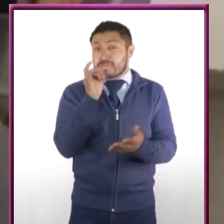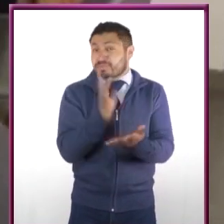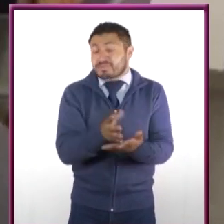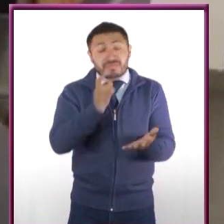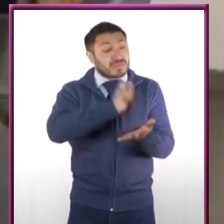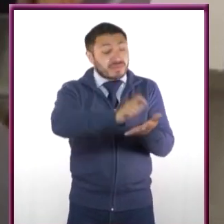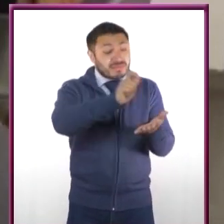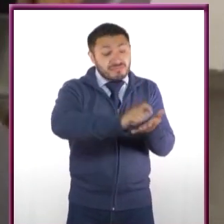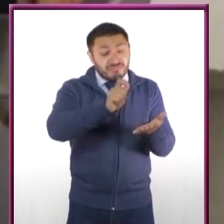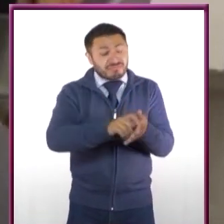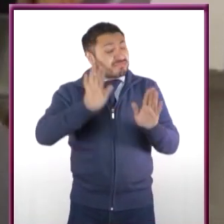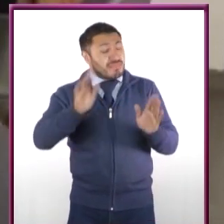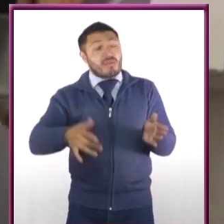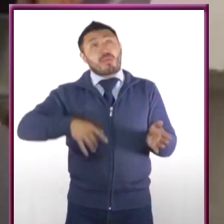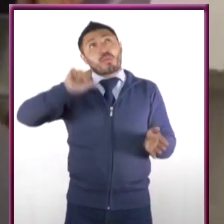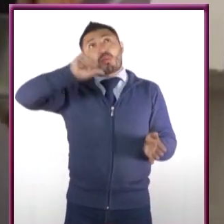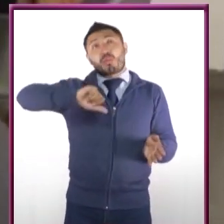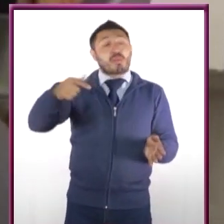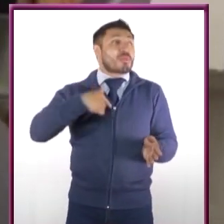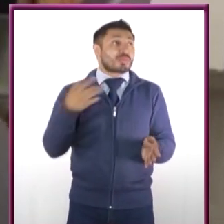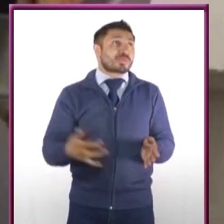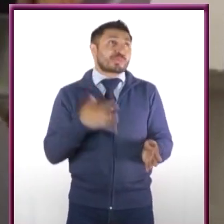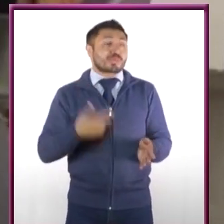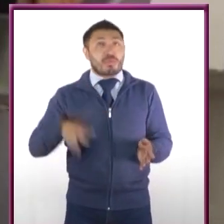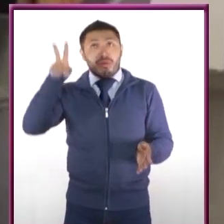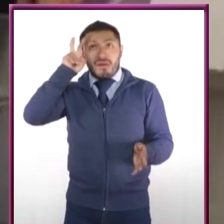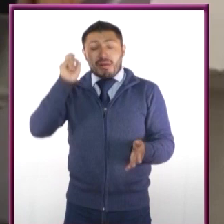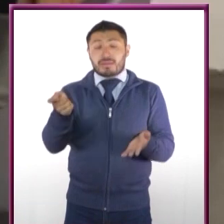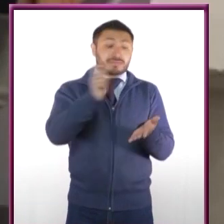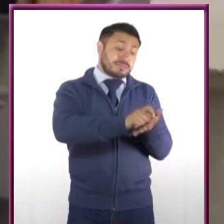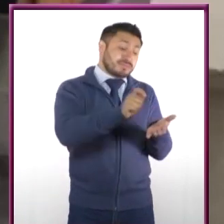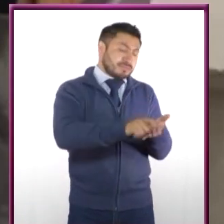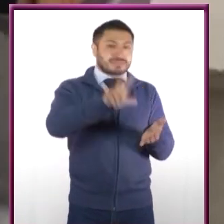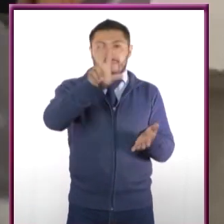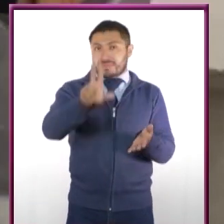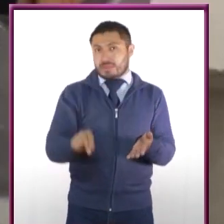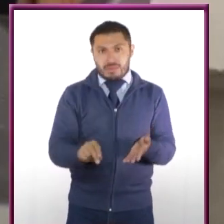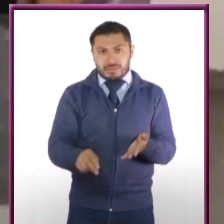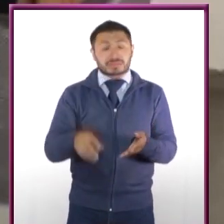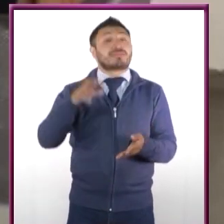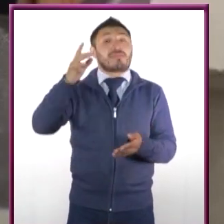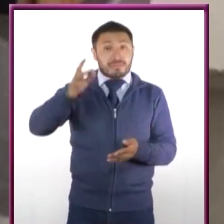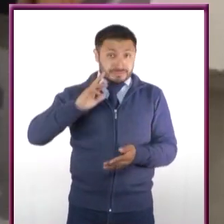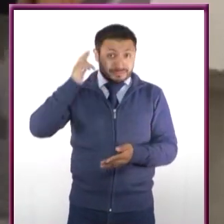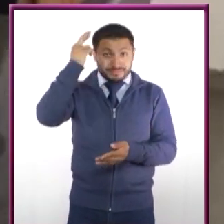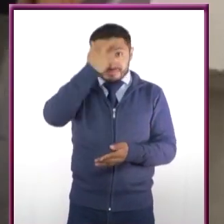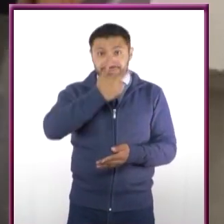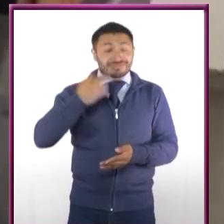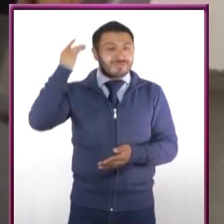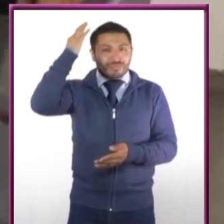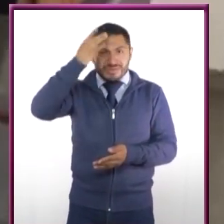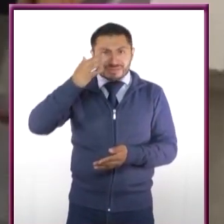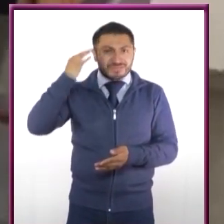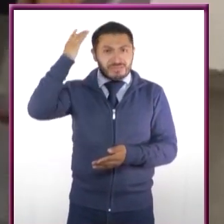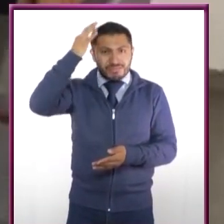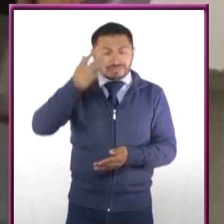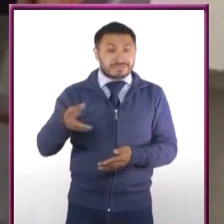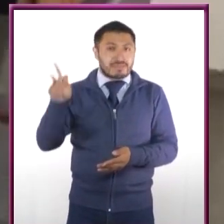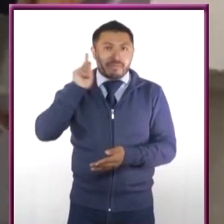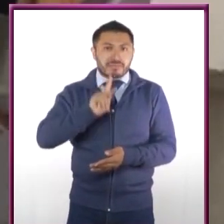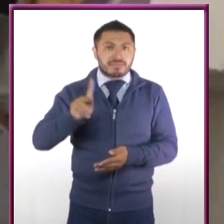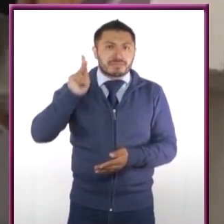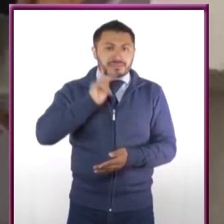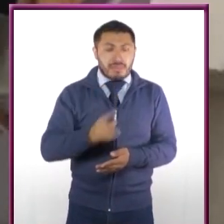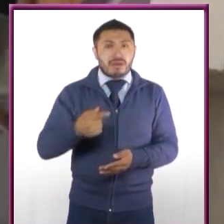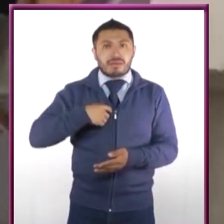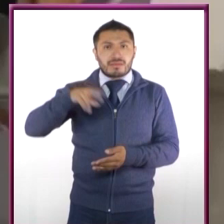nada más quiero que le escriban, hoy sentí envidia, ¿no? No nada más eso, sino, a ver,